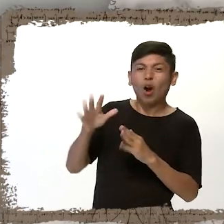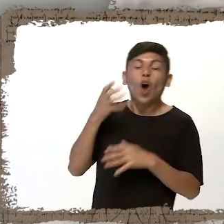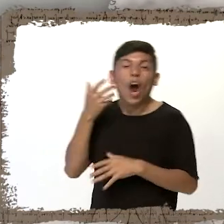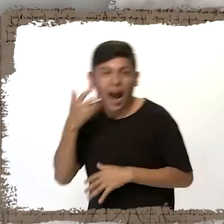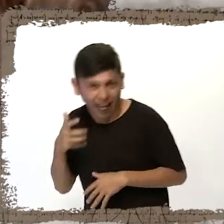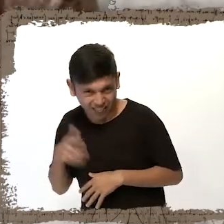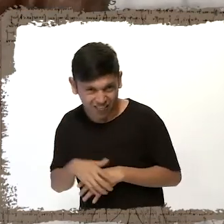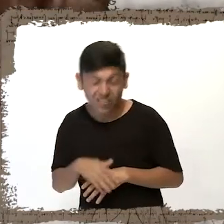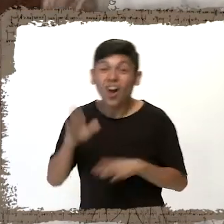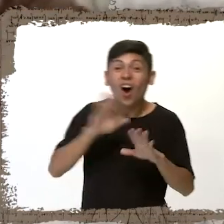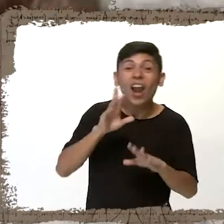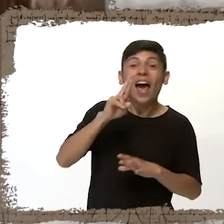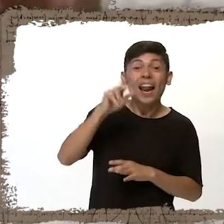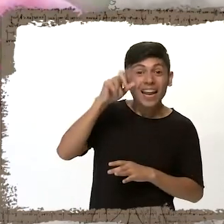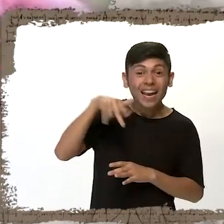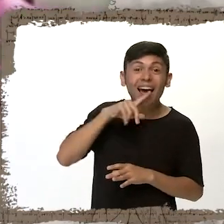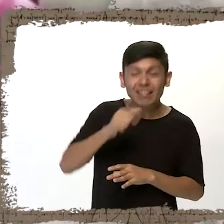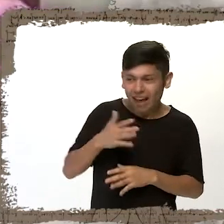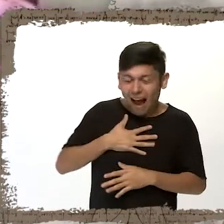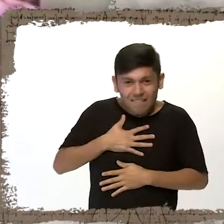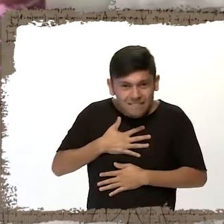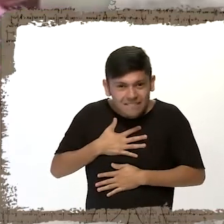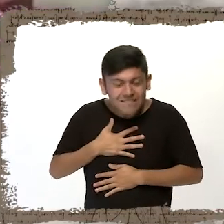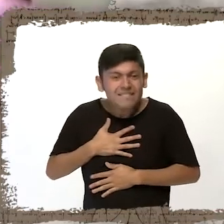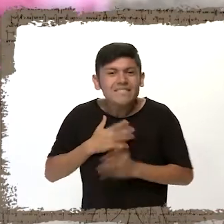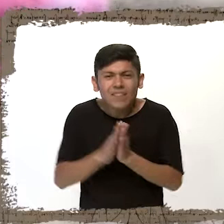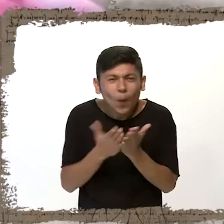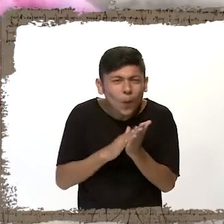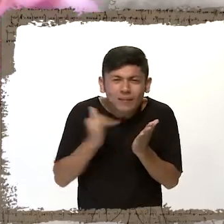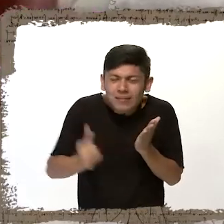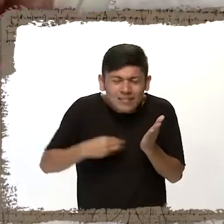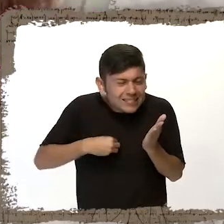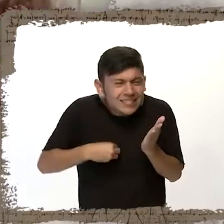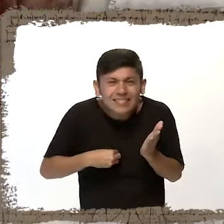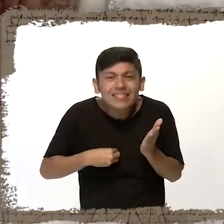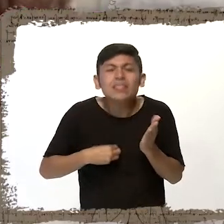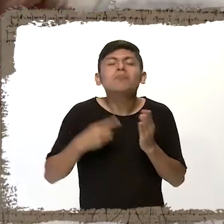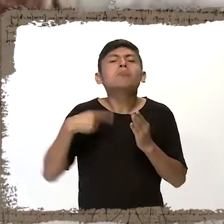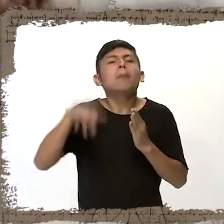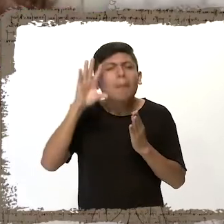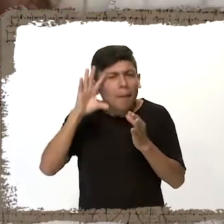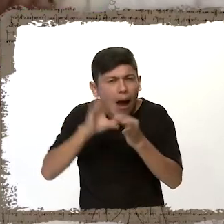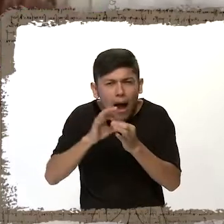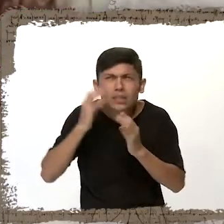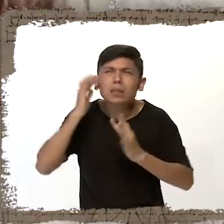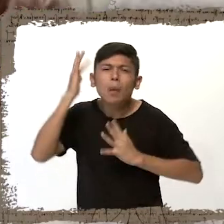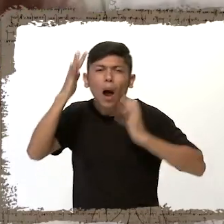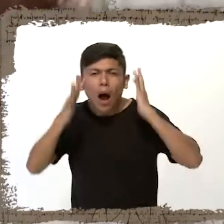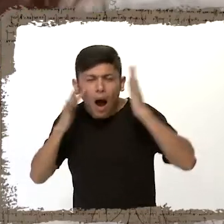y un gato. Hola, yo soy Renata. A mí me encantan los cuentos. Los cuentos se tratan